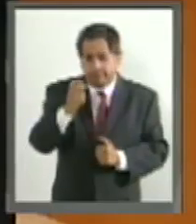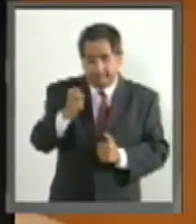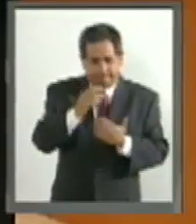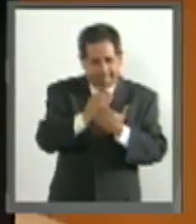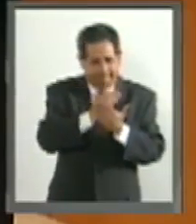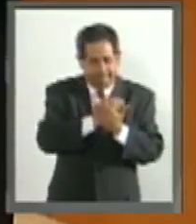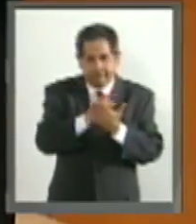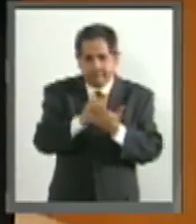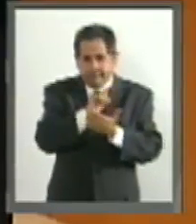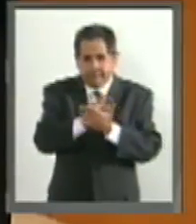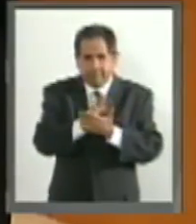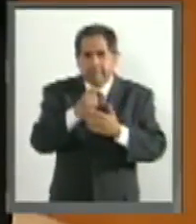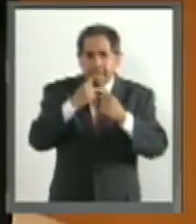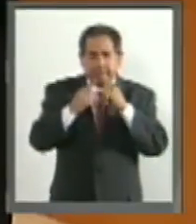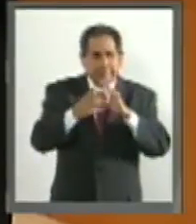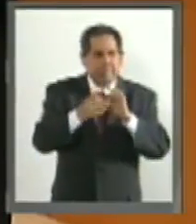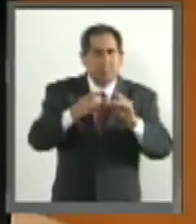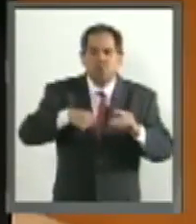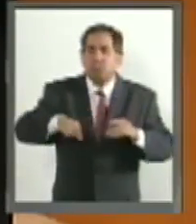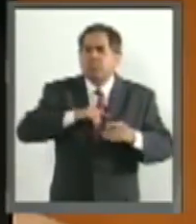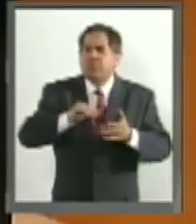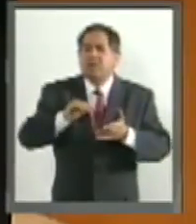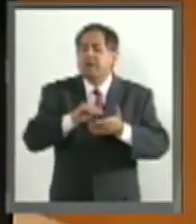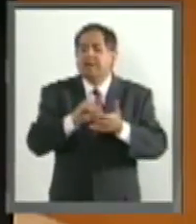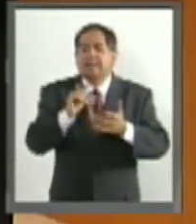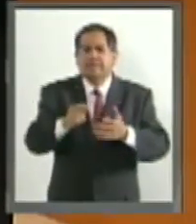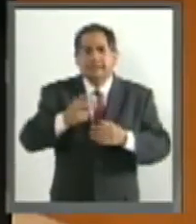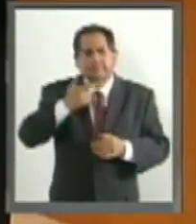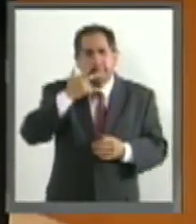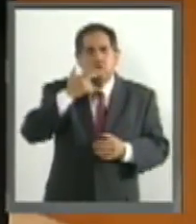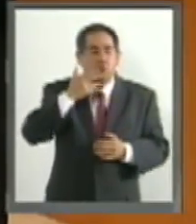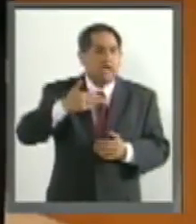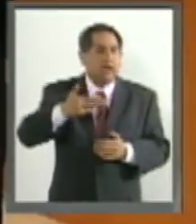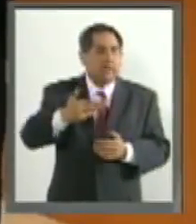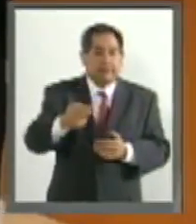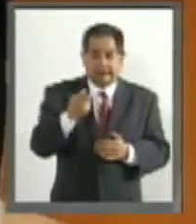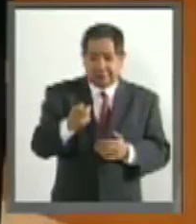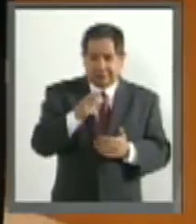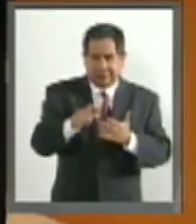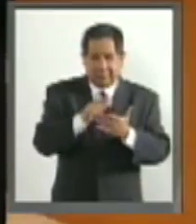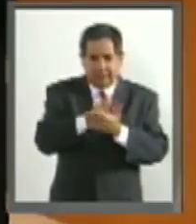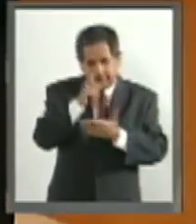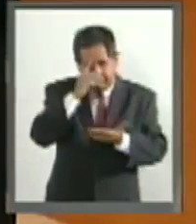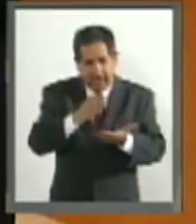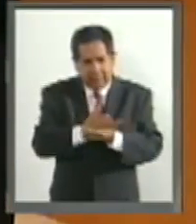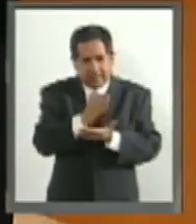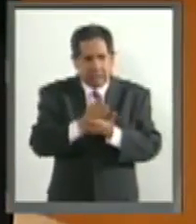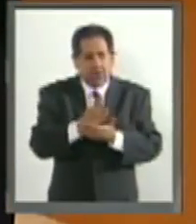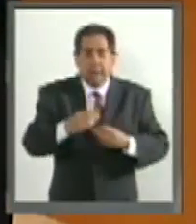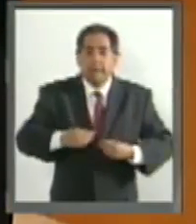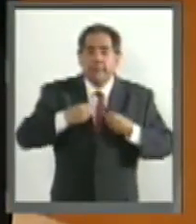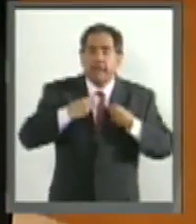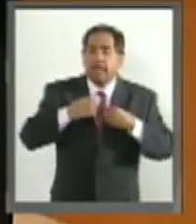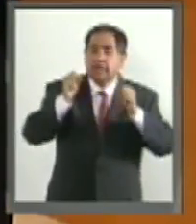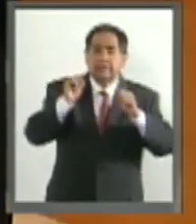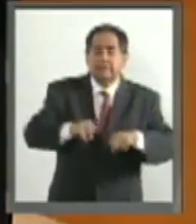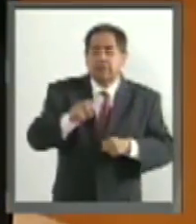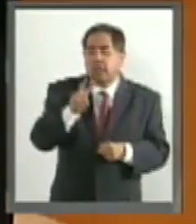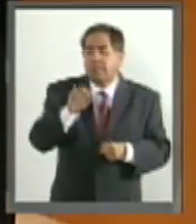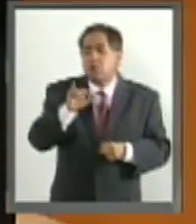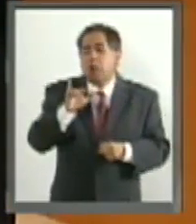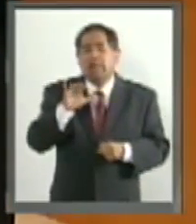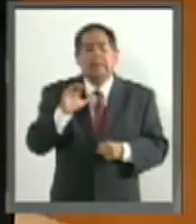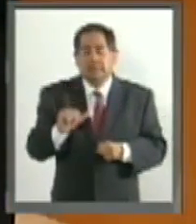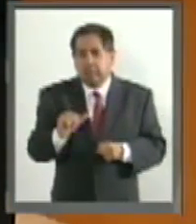reforma estaríamos mejorando esta ley de acceso a una vida libre de violencia